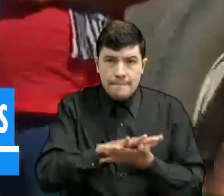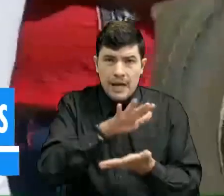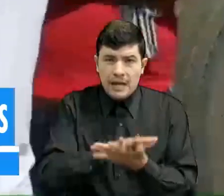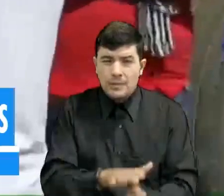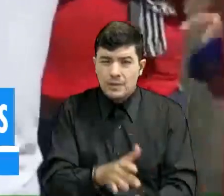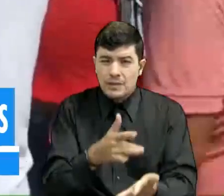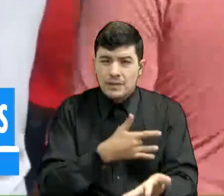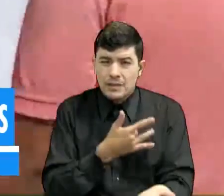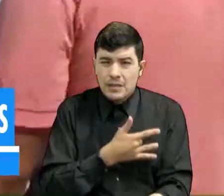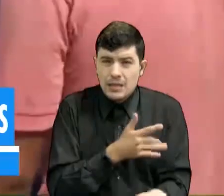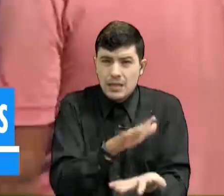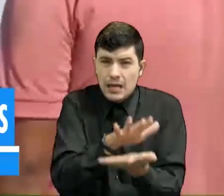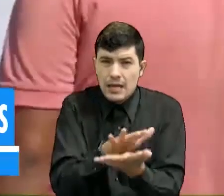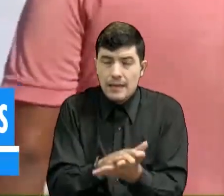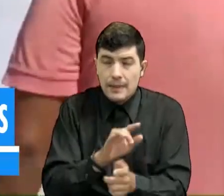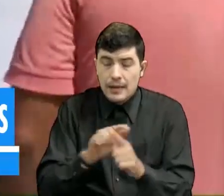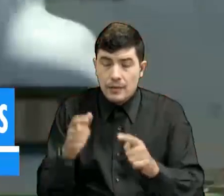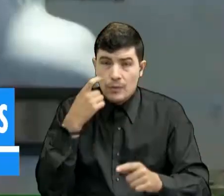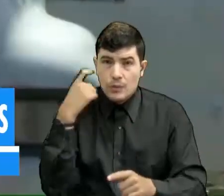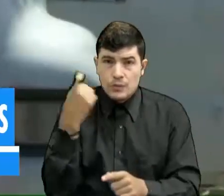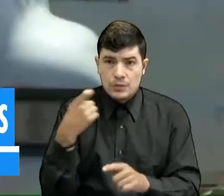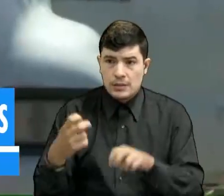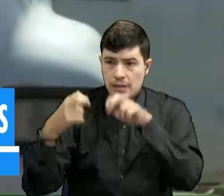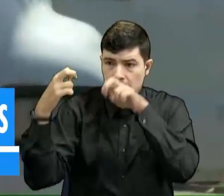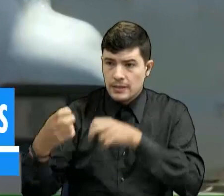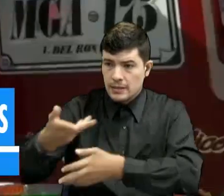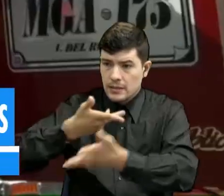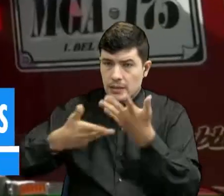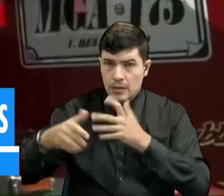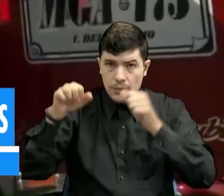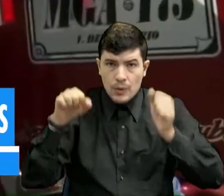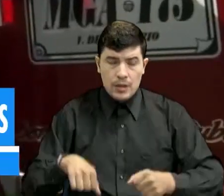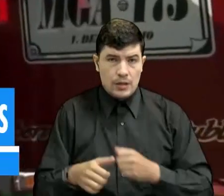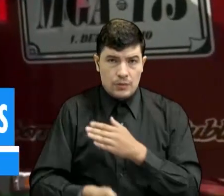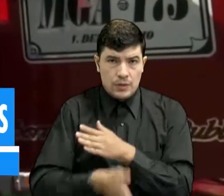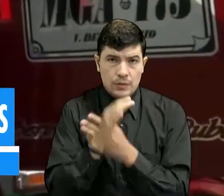pero para buscar una solución para nosotros podernos sostener. Ellos piden una mesa de